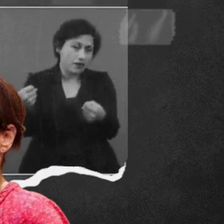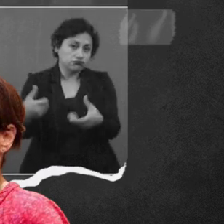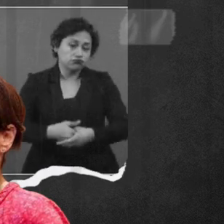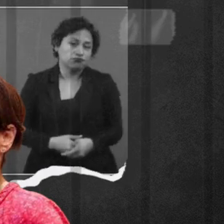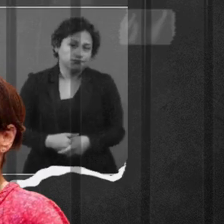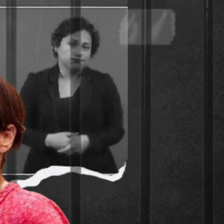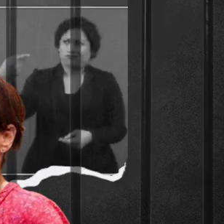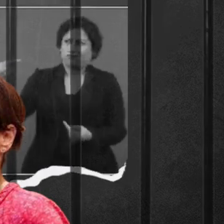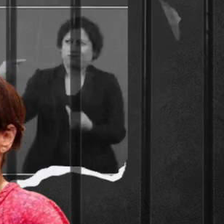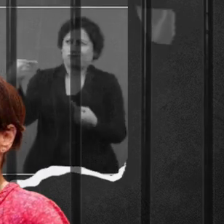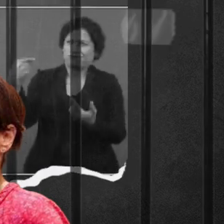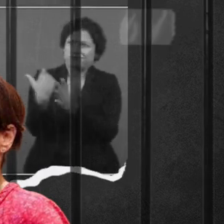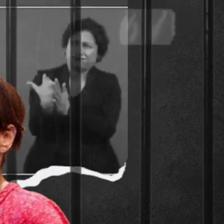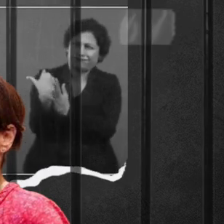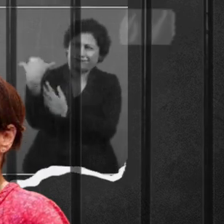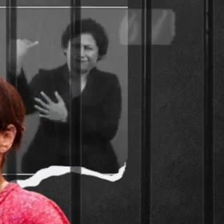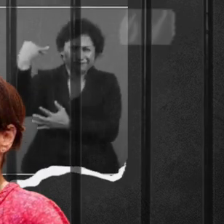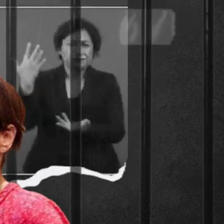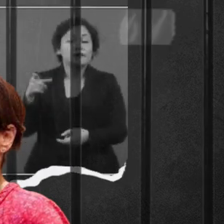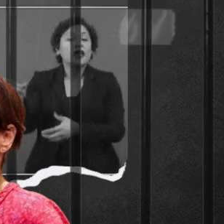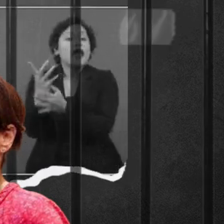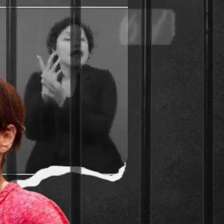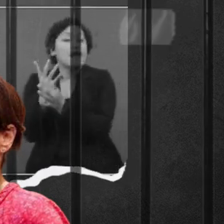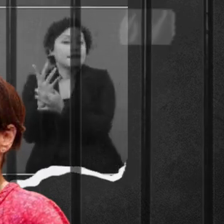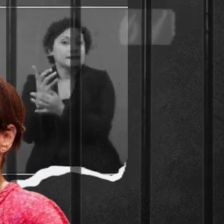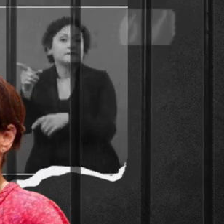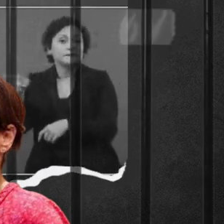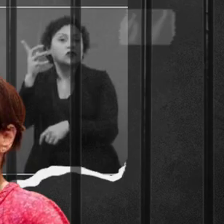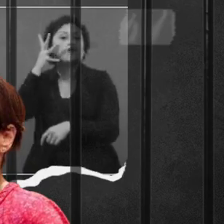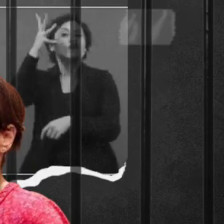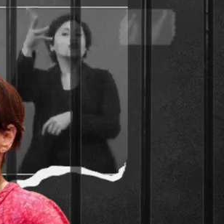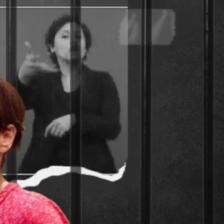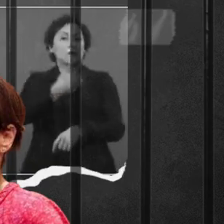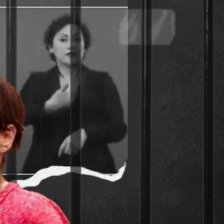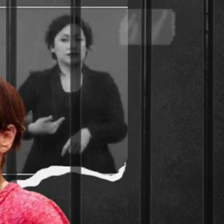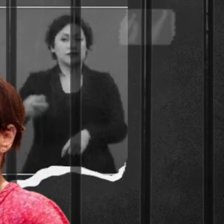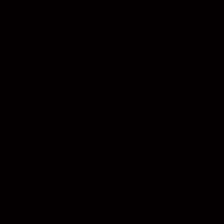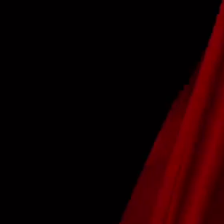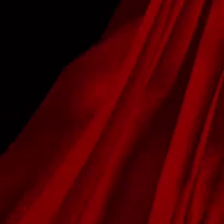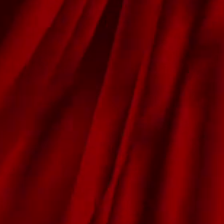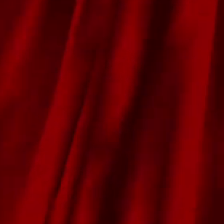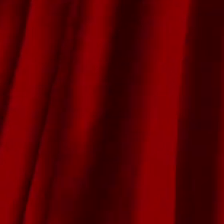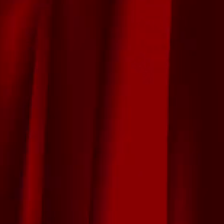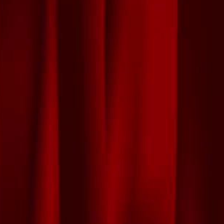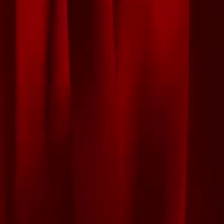furibunda, que es la que dice que si ella llega a ser presidenta, me va a meter a la cárcel.